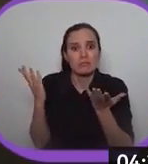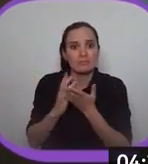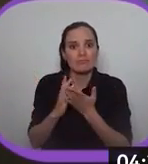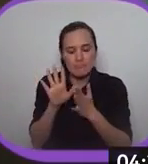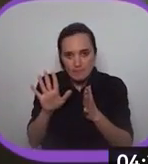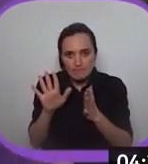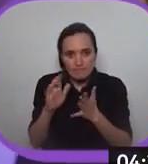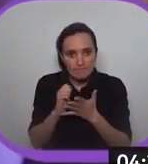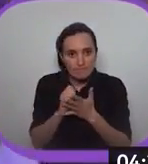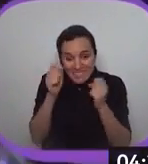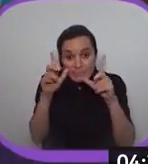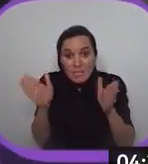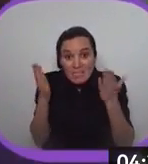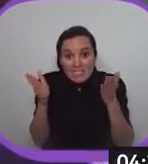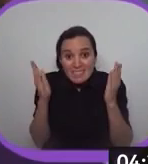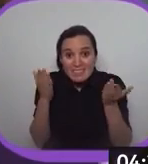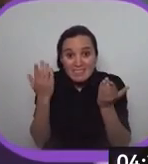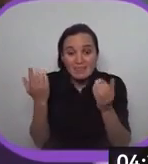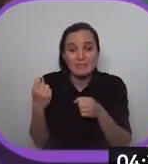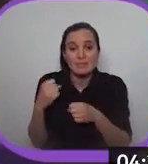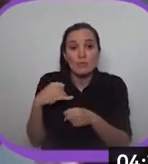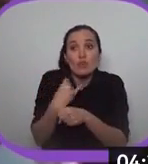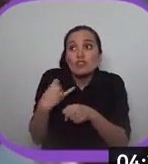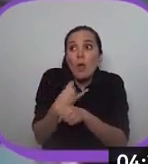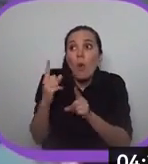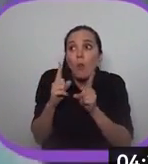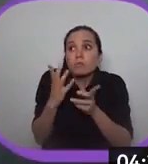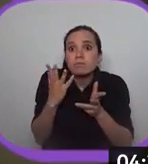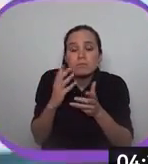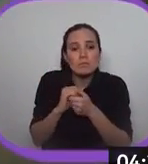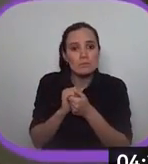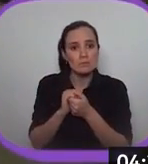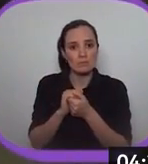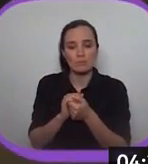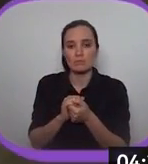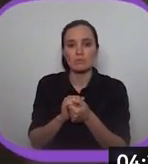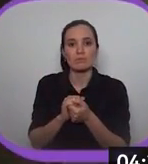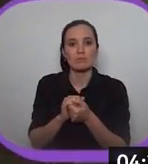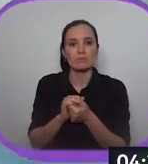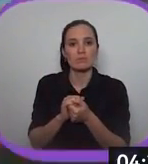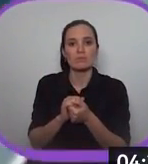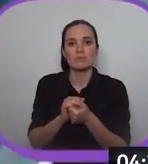tierra! Oye, Sage, despierta. Aconséjanos qué hacer.